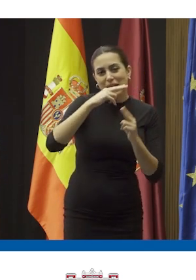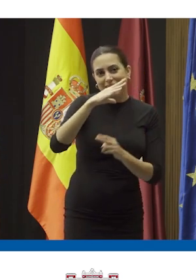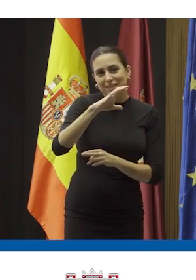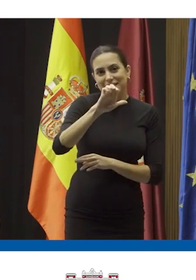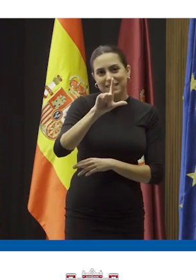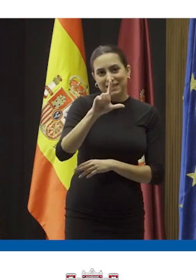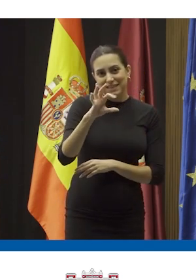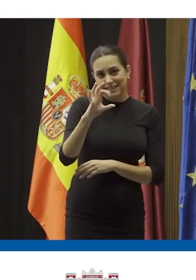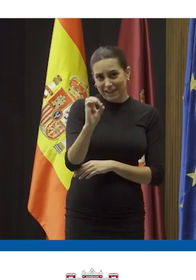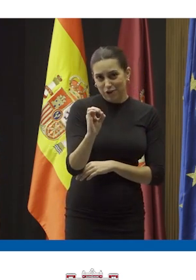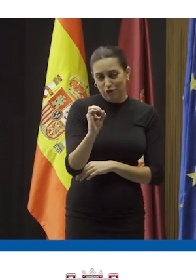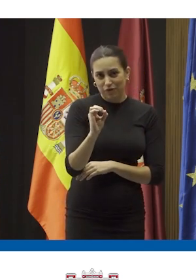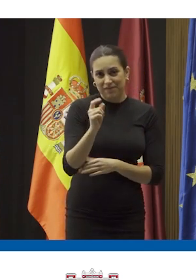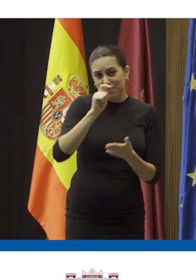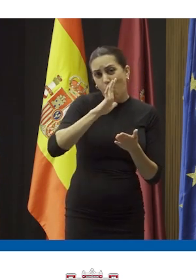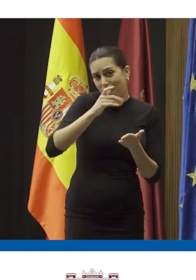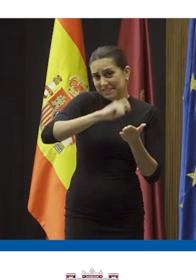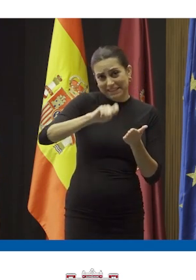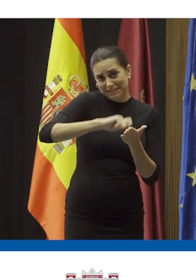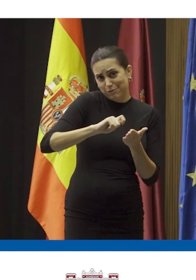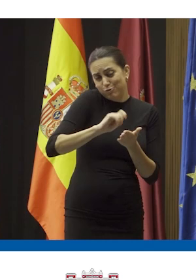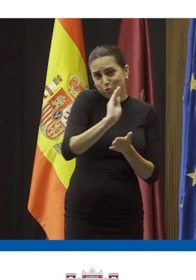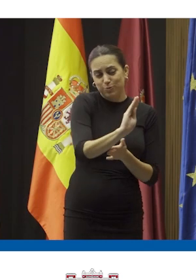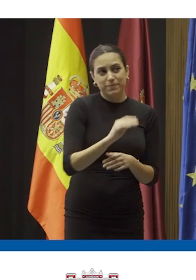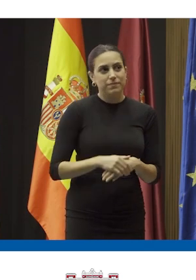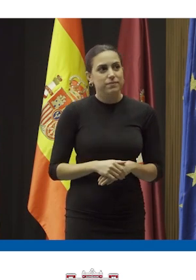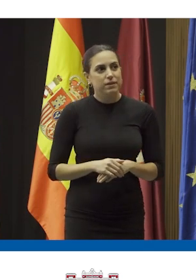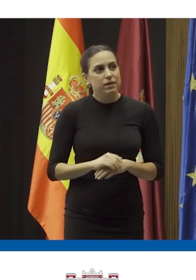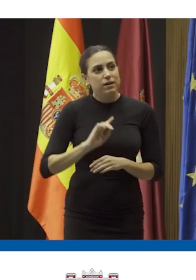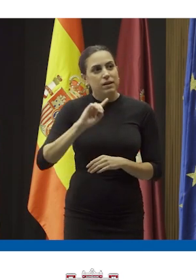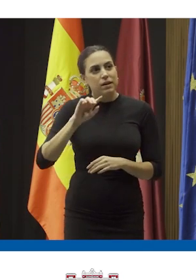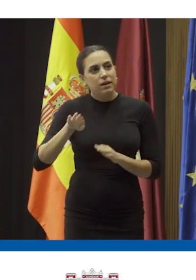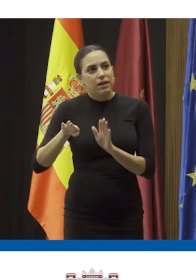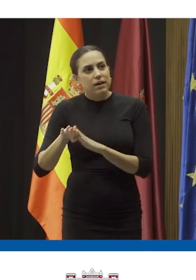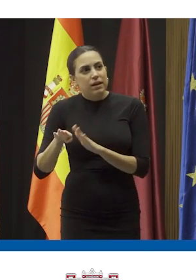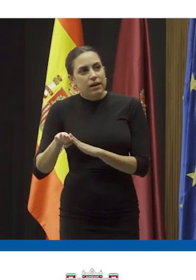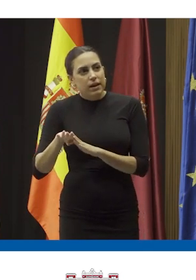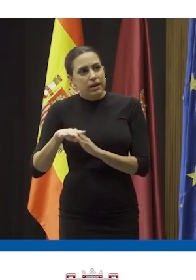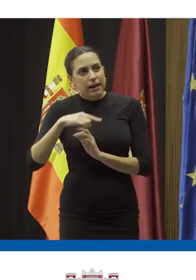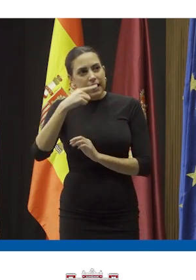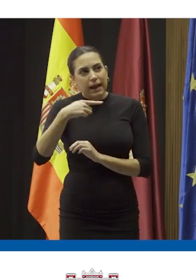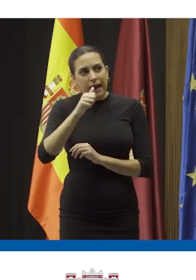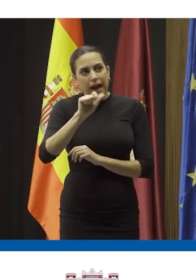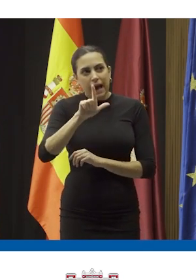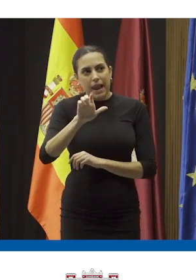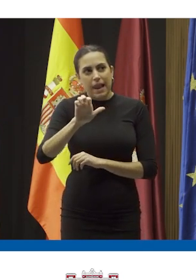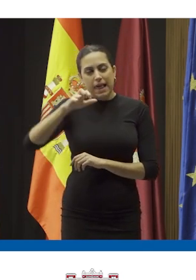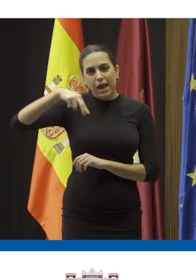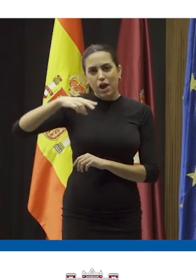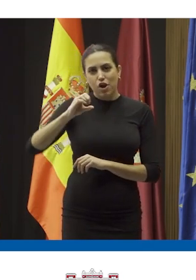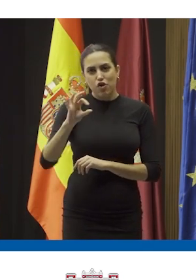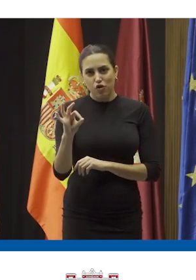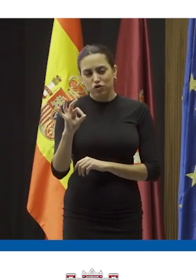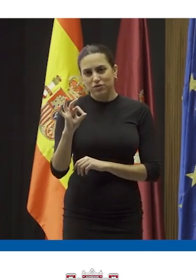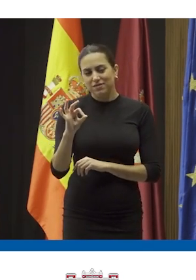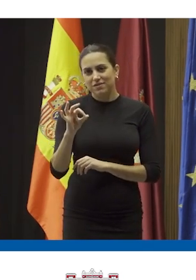hemos consultando de cuando en cuando. Al lado suyo está el gran Galeno. A los médicos se nos llama galenos, en recuerdo